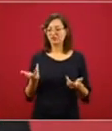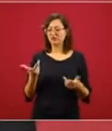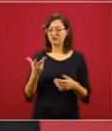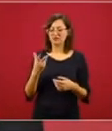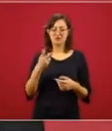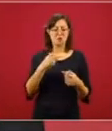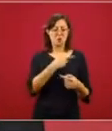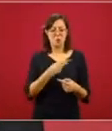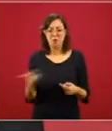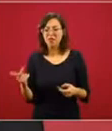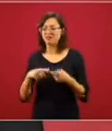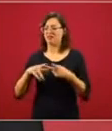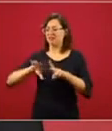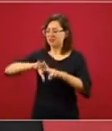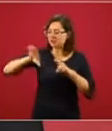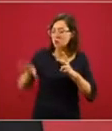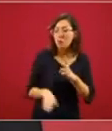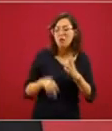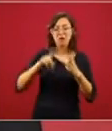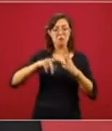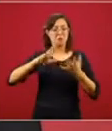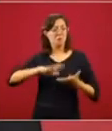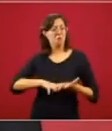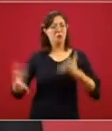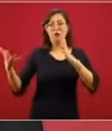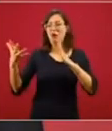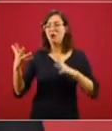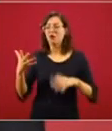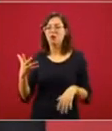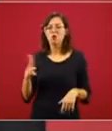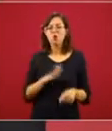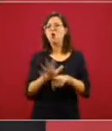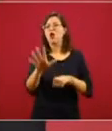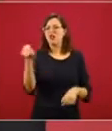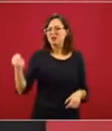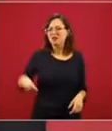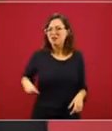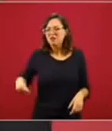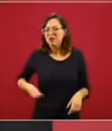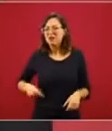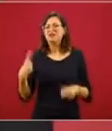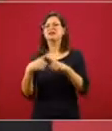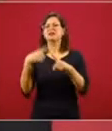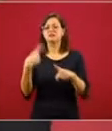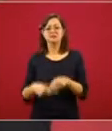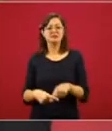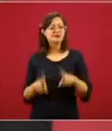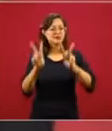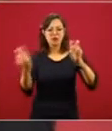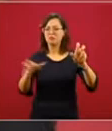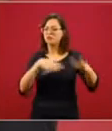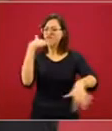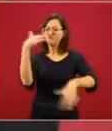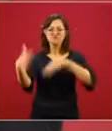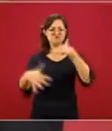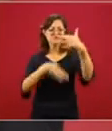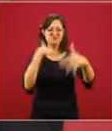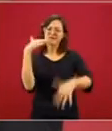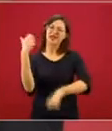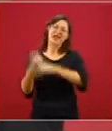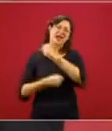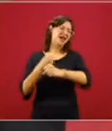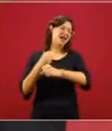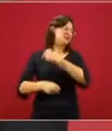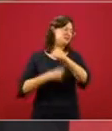en México, es la corrupción que imperó durante mucho tiempo. Eso lo tengo